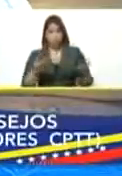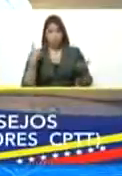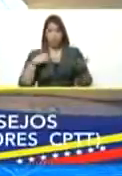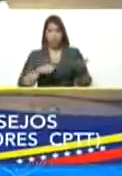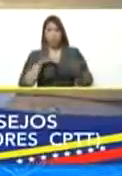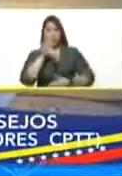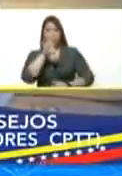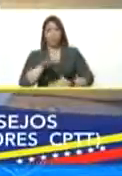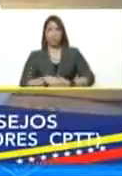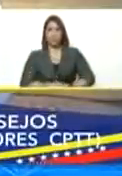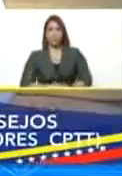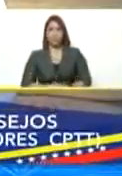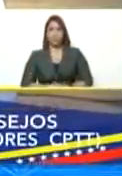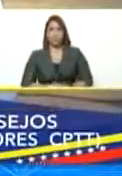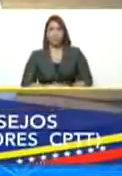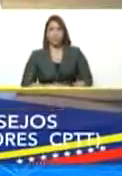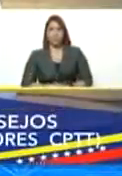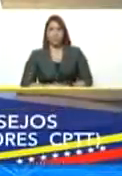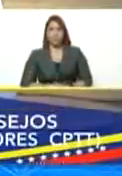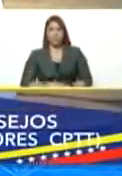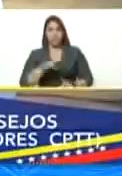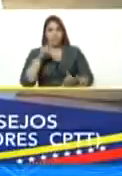país